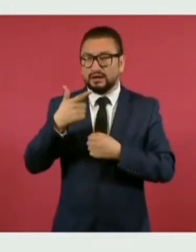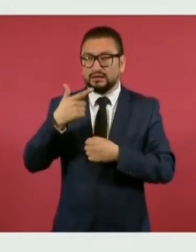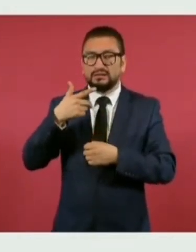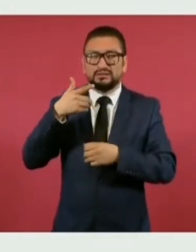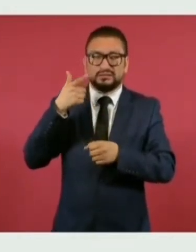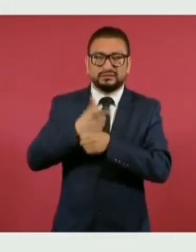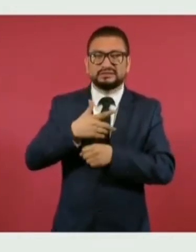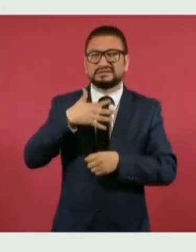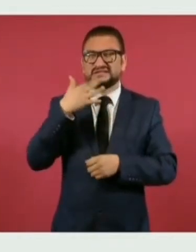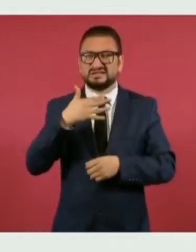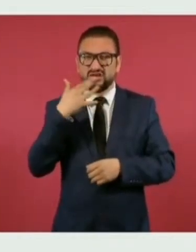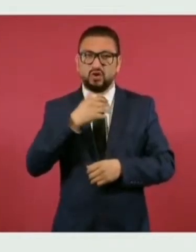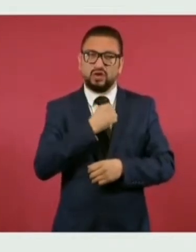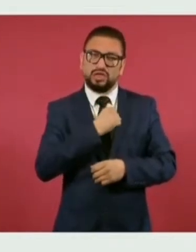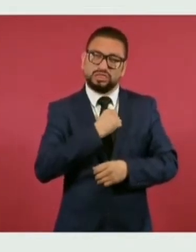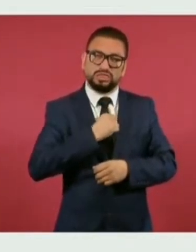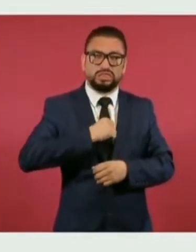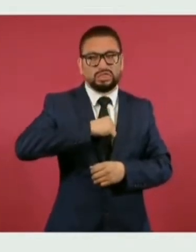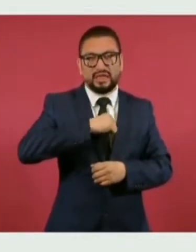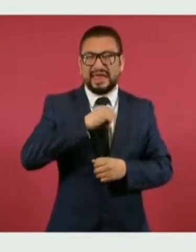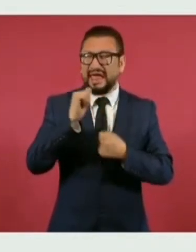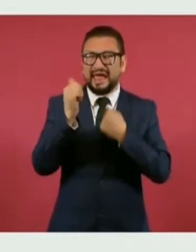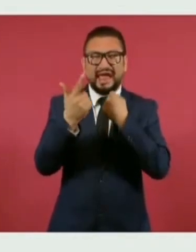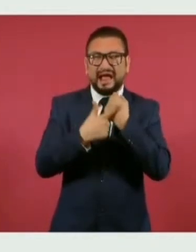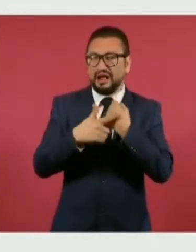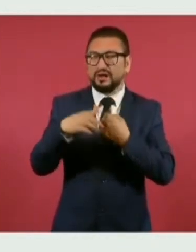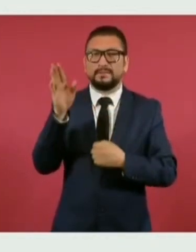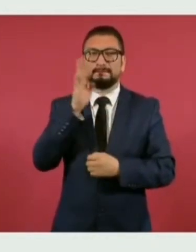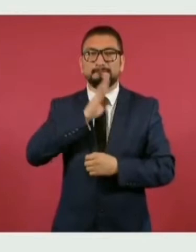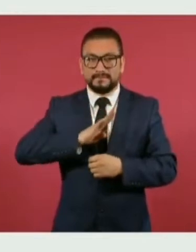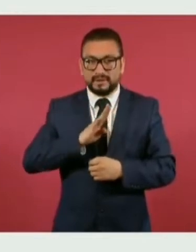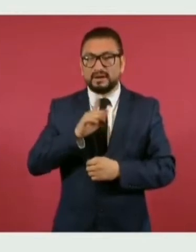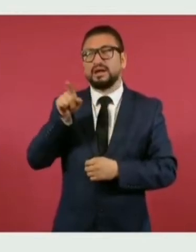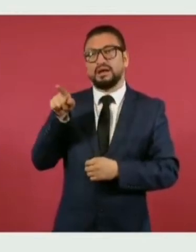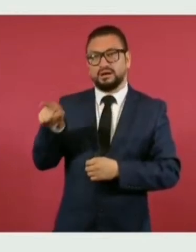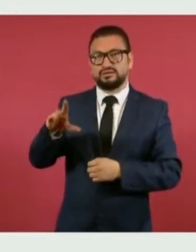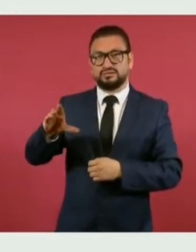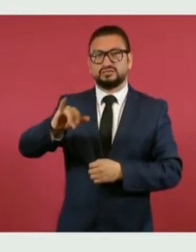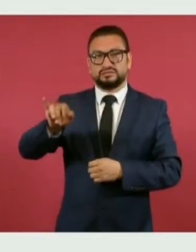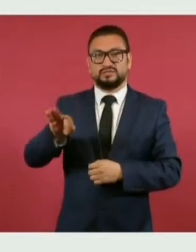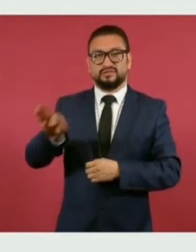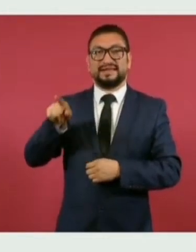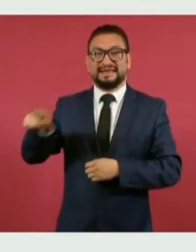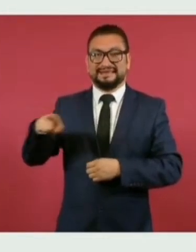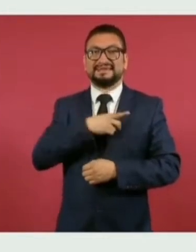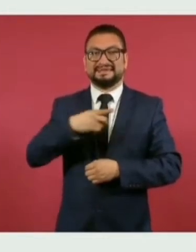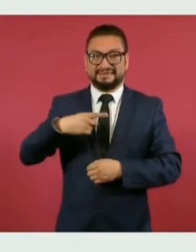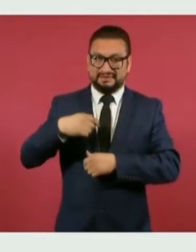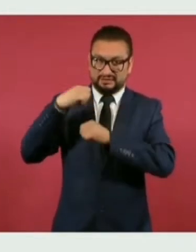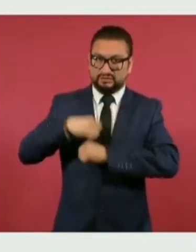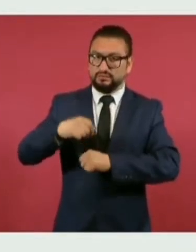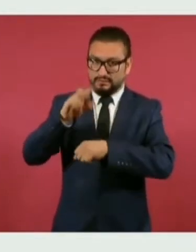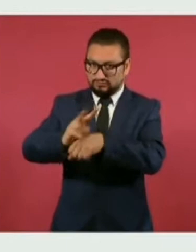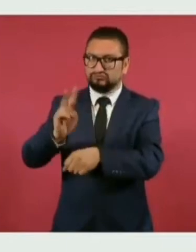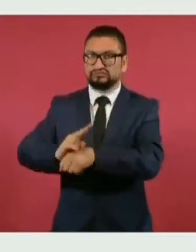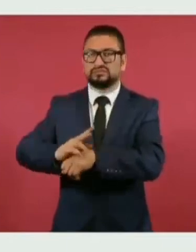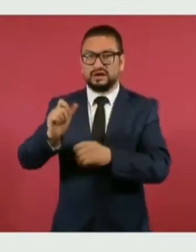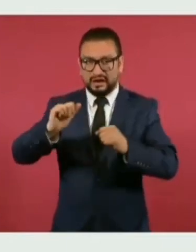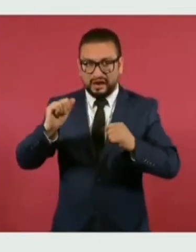de nepotismo, de cualquier otra violación, pues debería actuar. Pero aquí